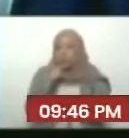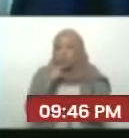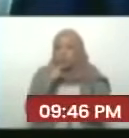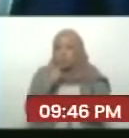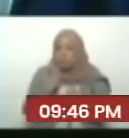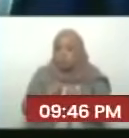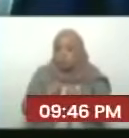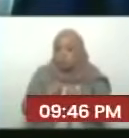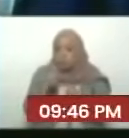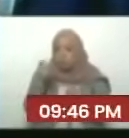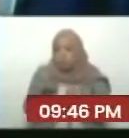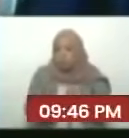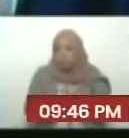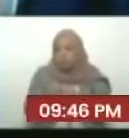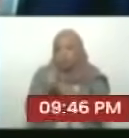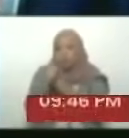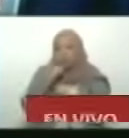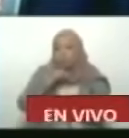José de San Martín